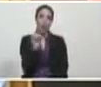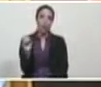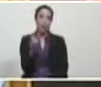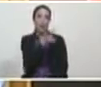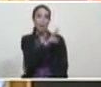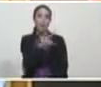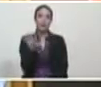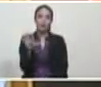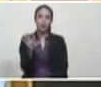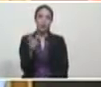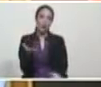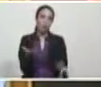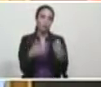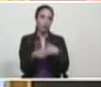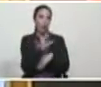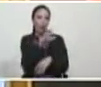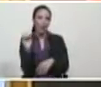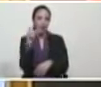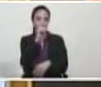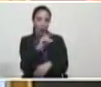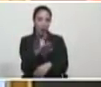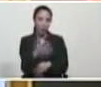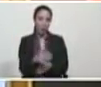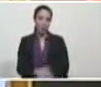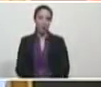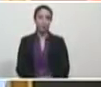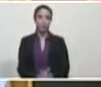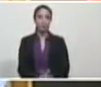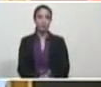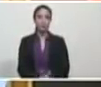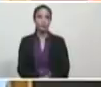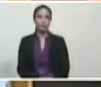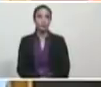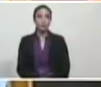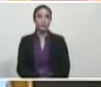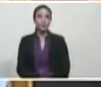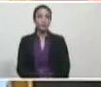30 años de buen servicio. Buen servicio,